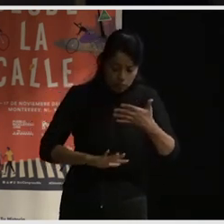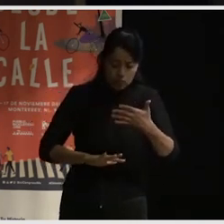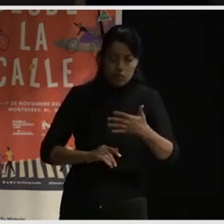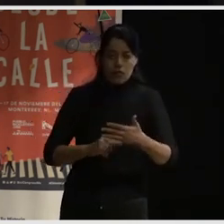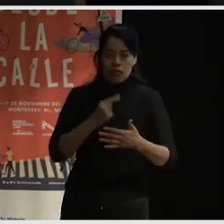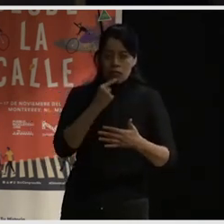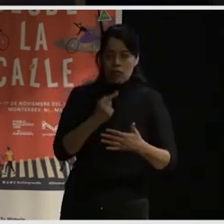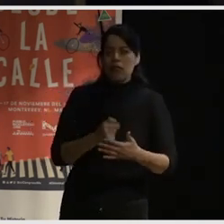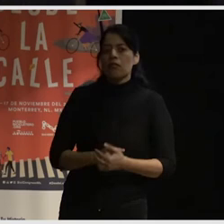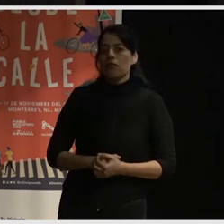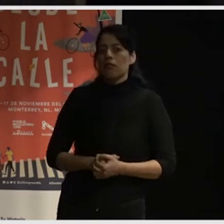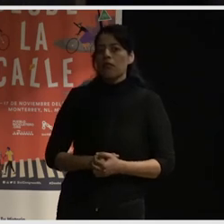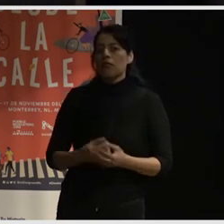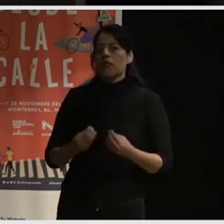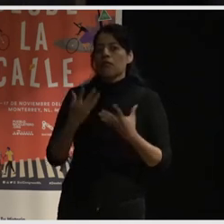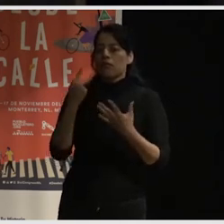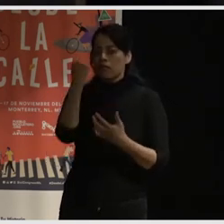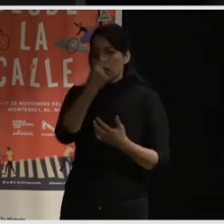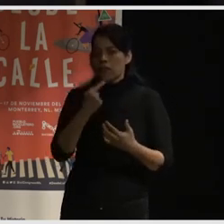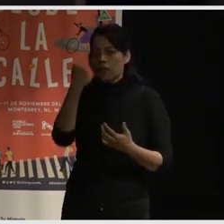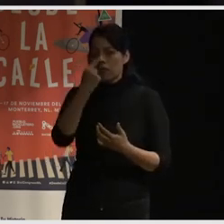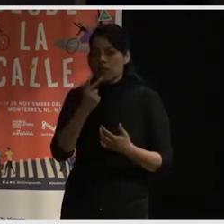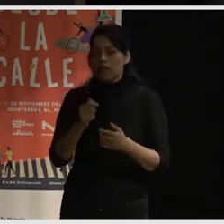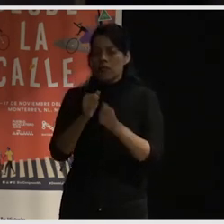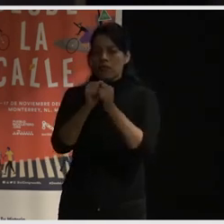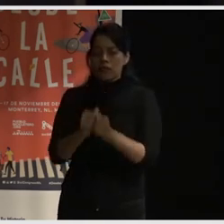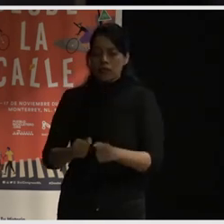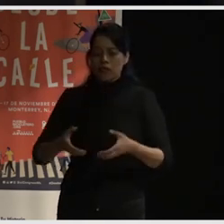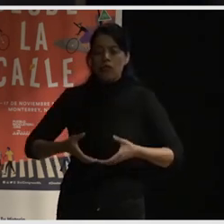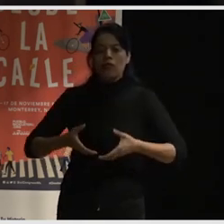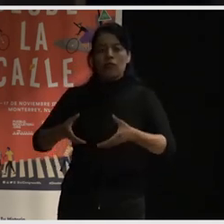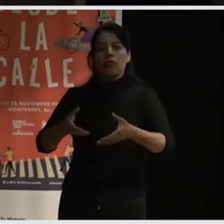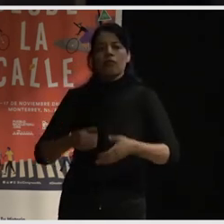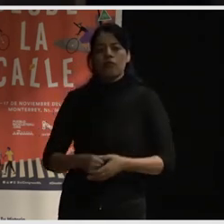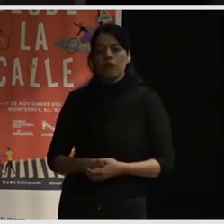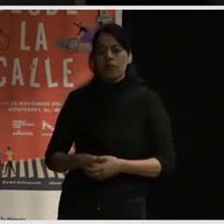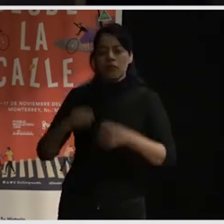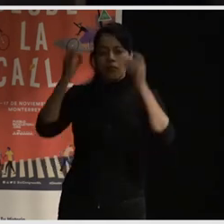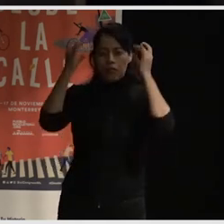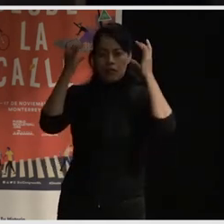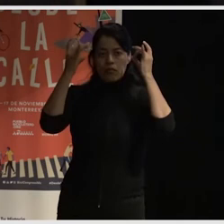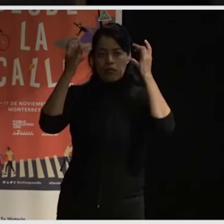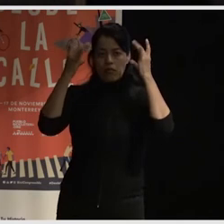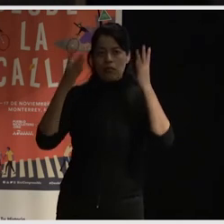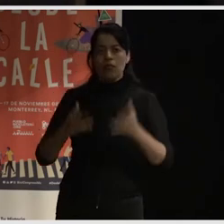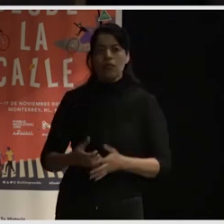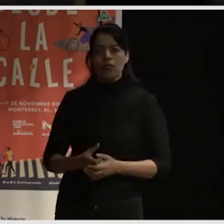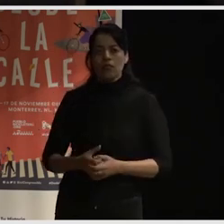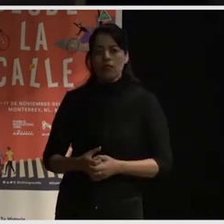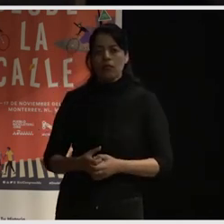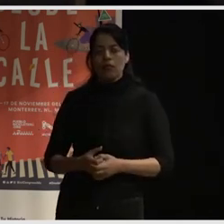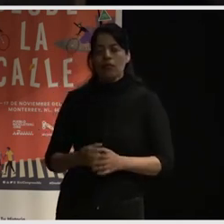me decían bueno a ver cuántas horas estuviste hoy en la calle tengo yo la cabeza este